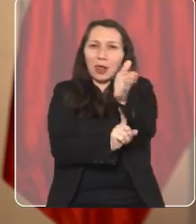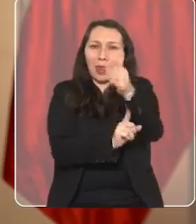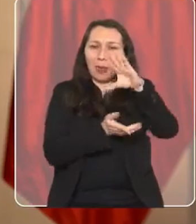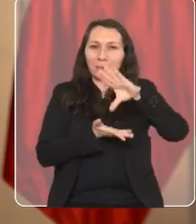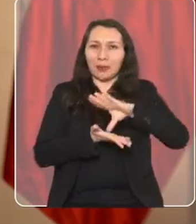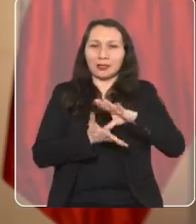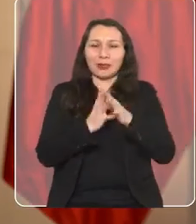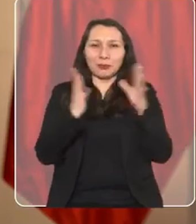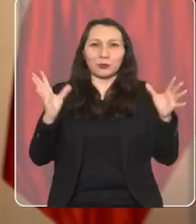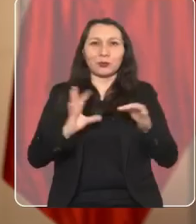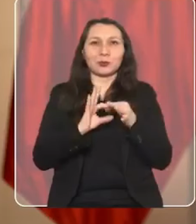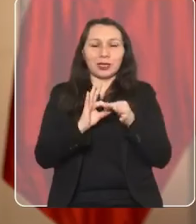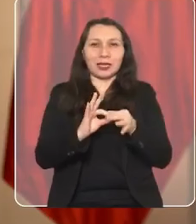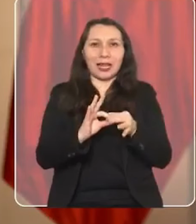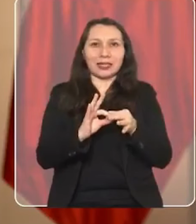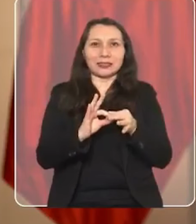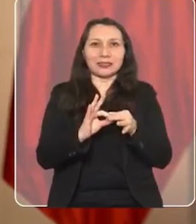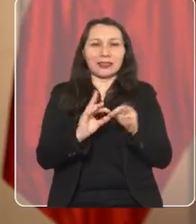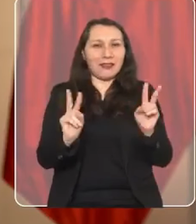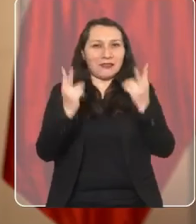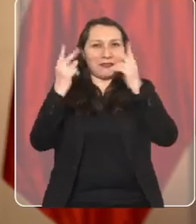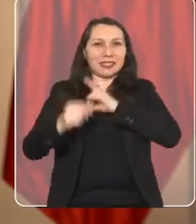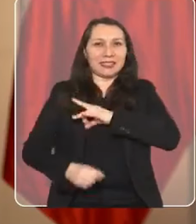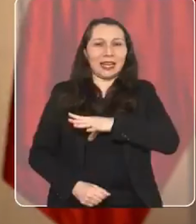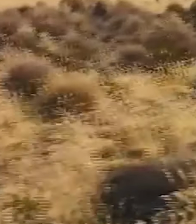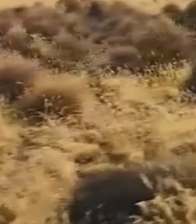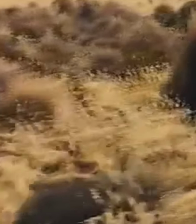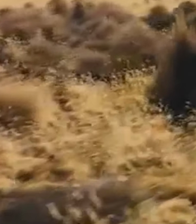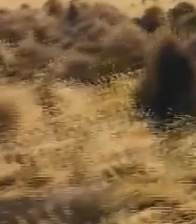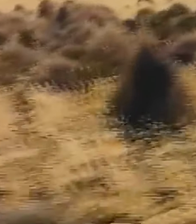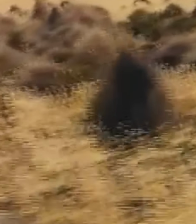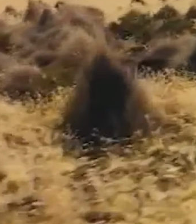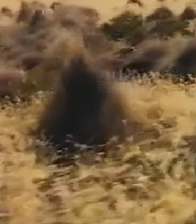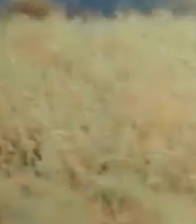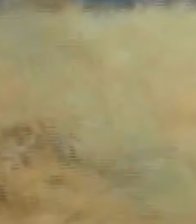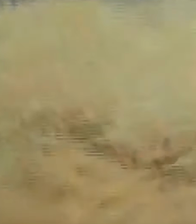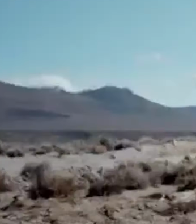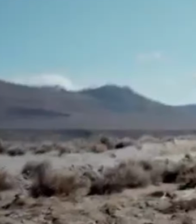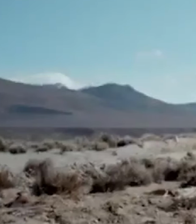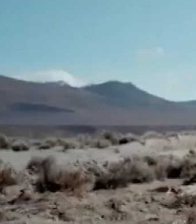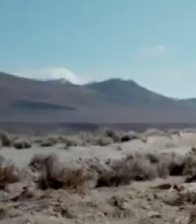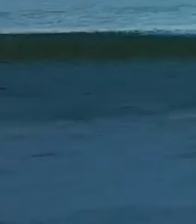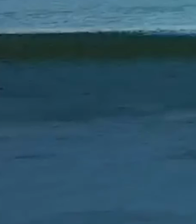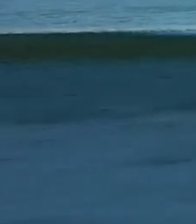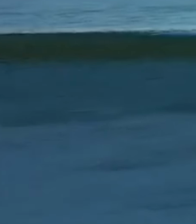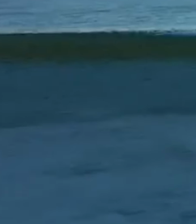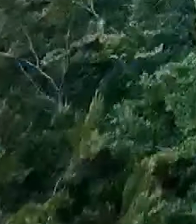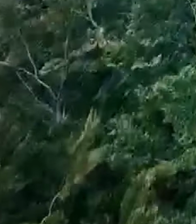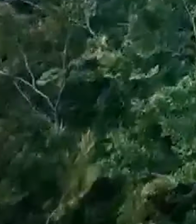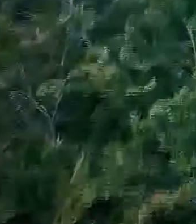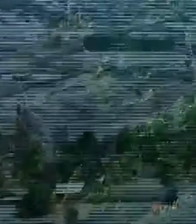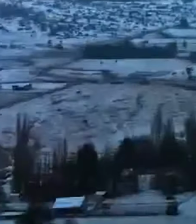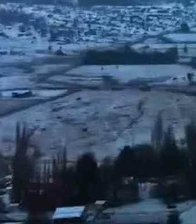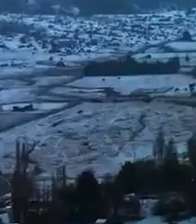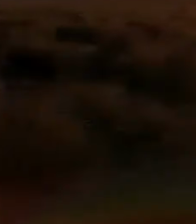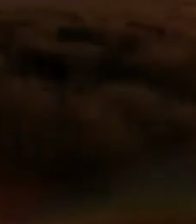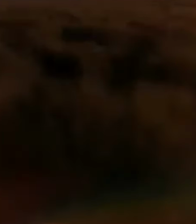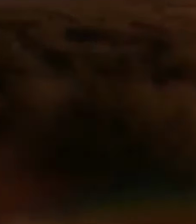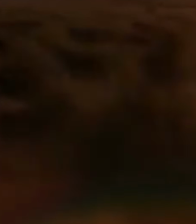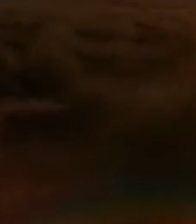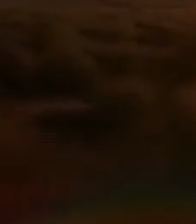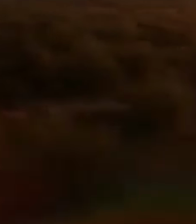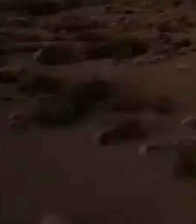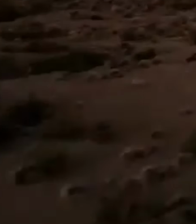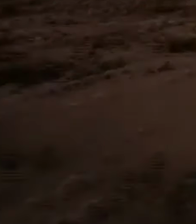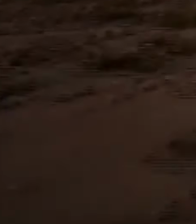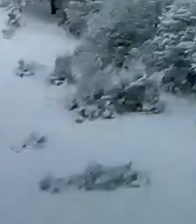patria Muchas gracias y que viva chile agradecemos a los canales de televisión radio emisoras y a todos